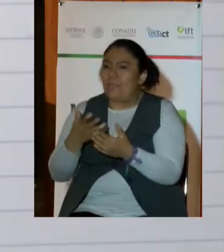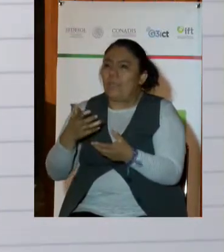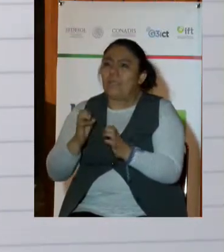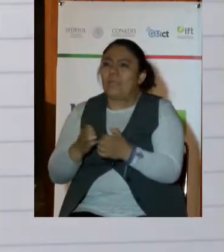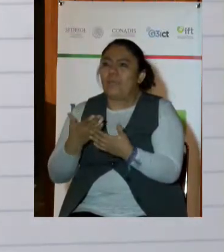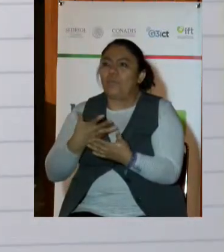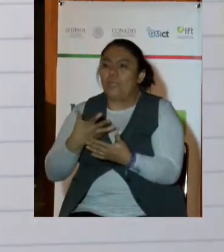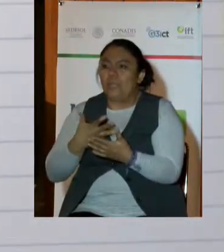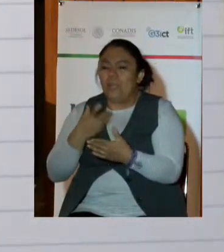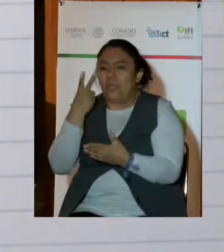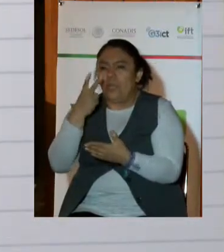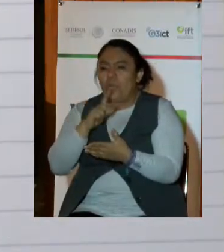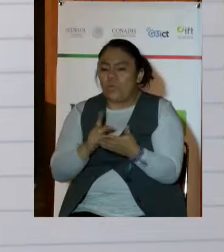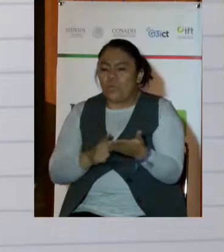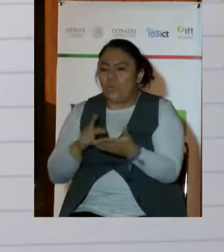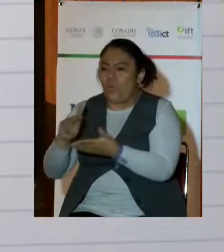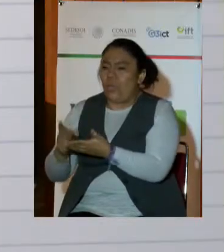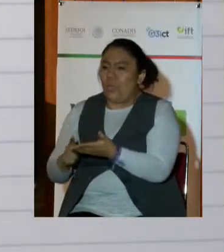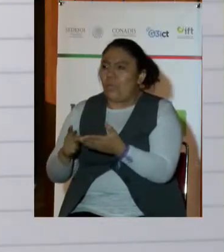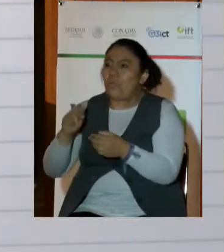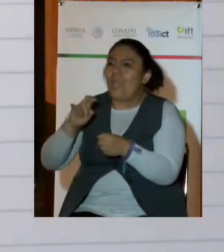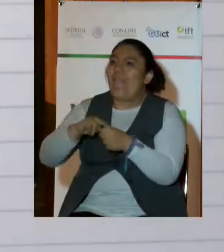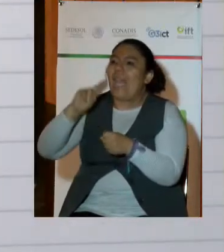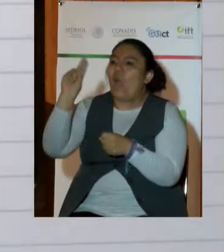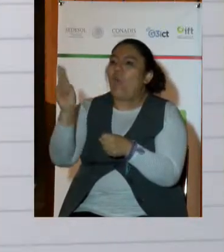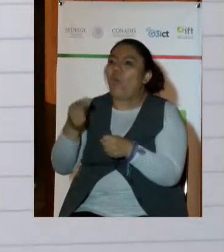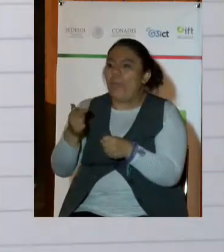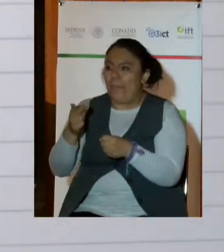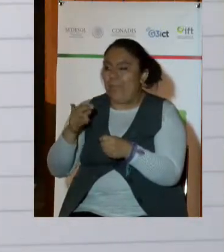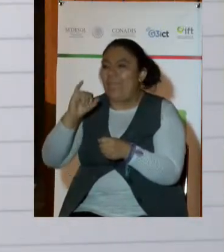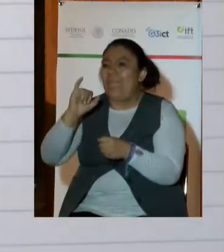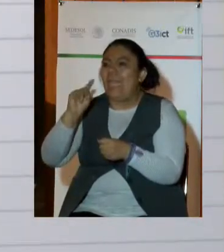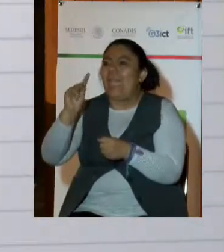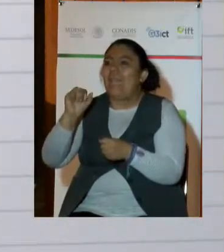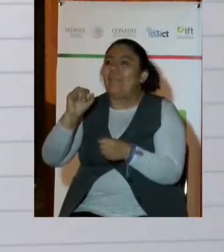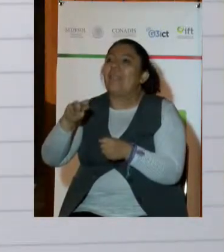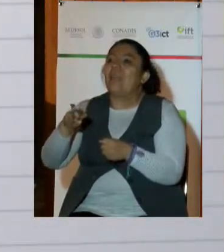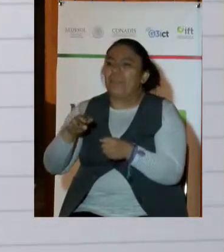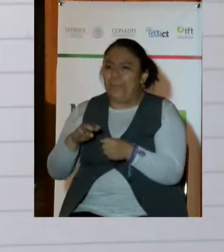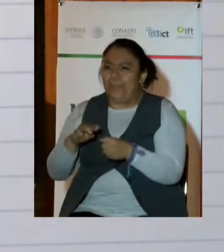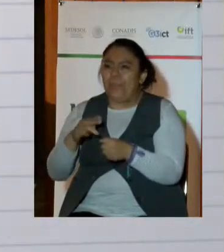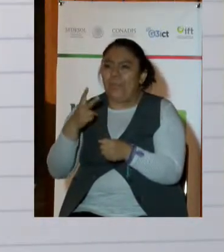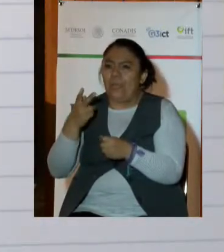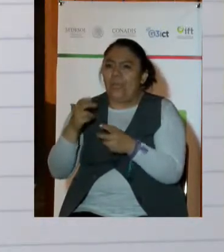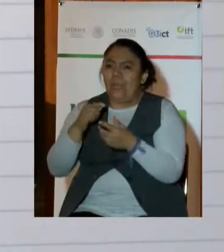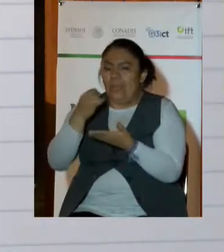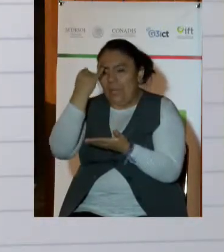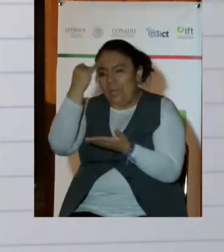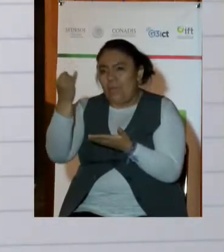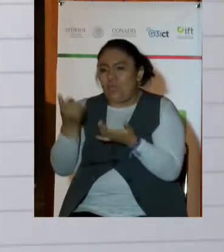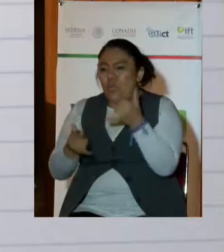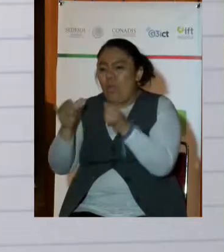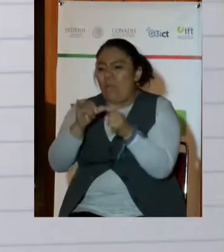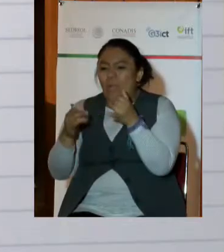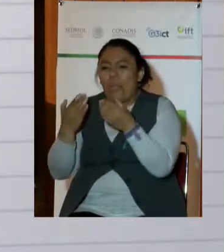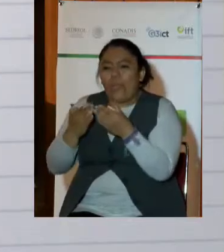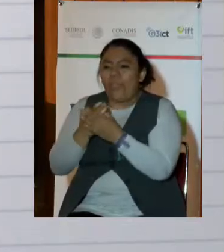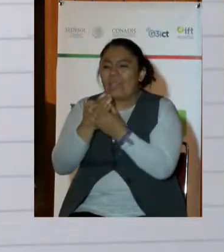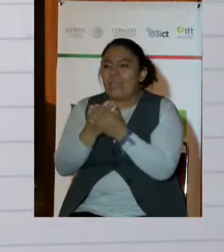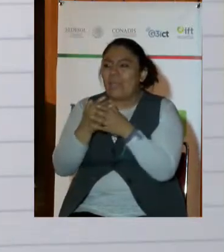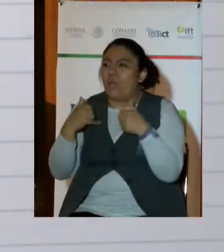al que te lo está ofreciendo a hacer esa tarea, hacer la tarea de qué es eso, cómo se hace accesible y pues, realmente investigar y ver